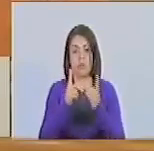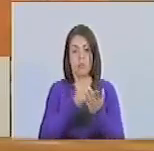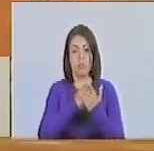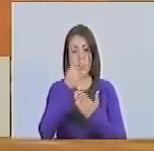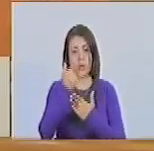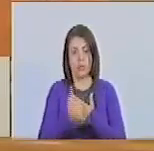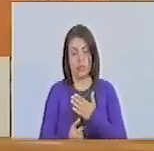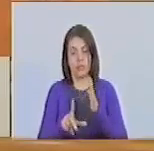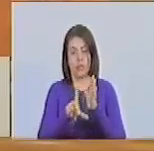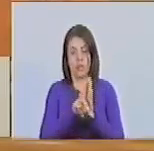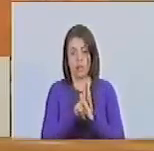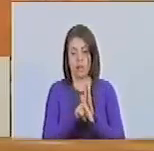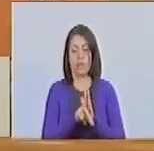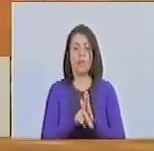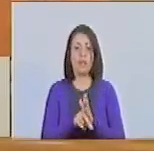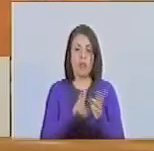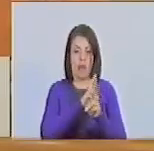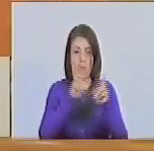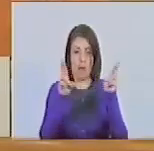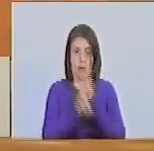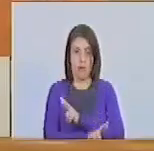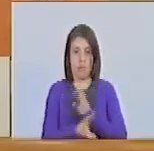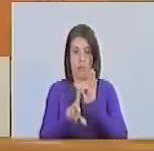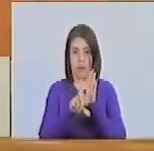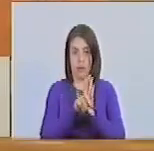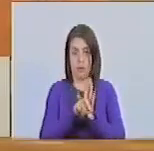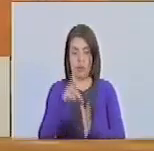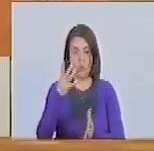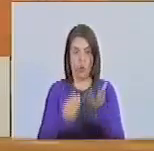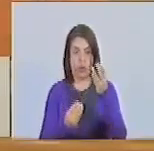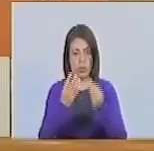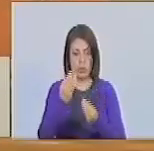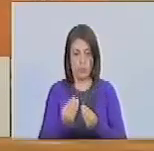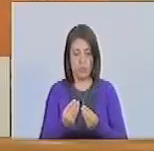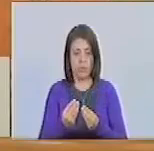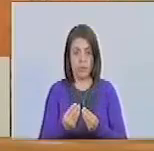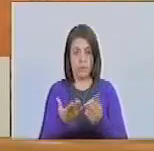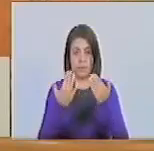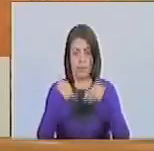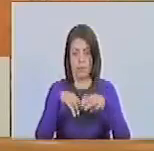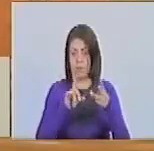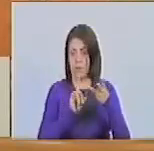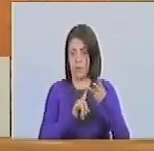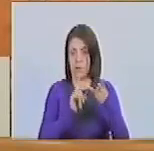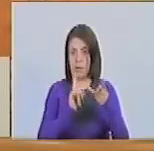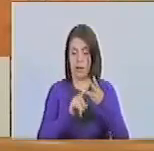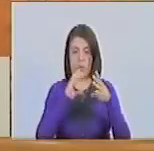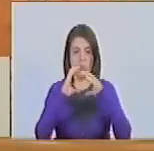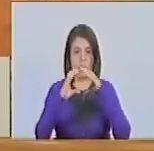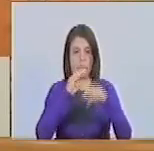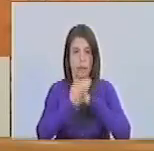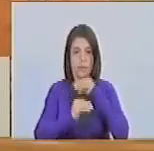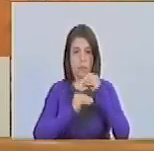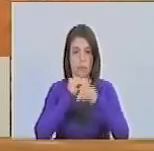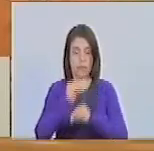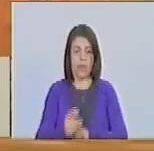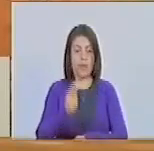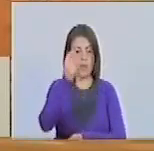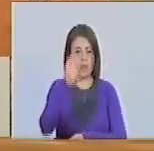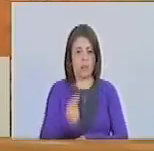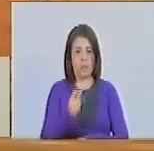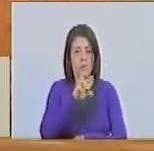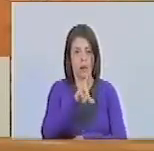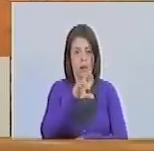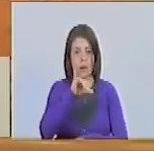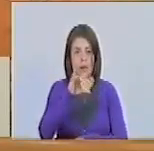ley orgánica de reforma de la ley orgánica de los consejos comunales. Tercero, comunicación suscrita por los diputados